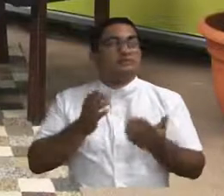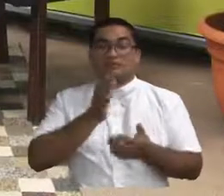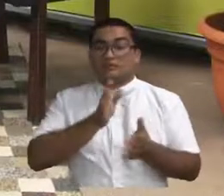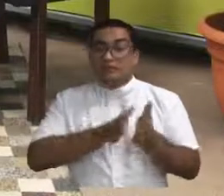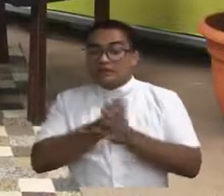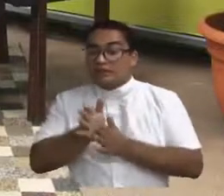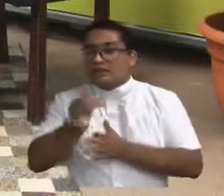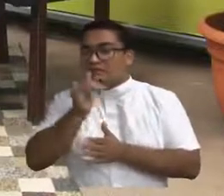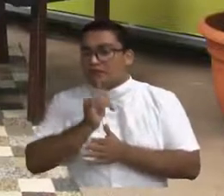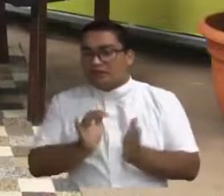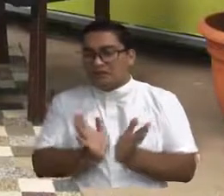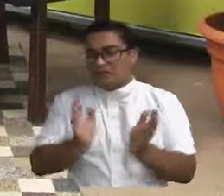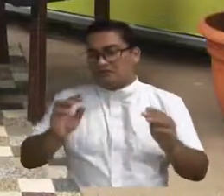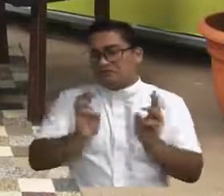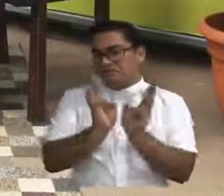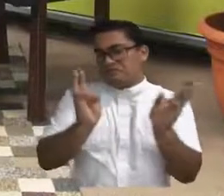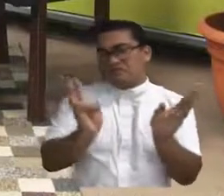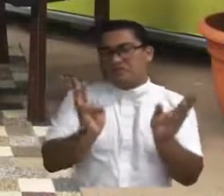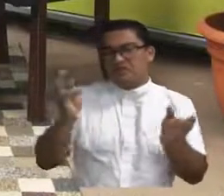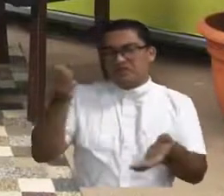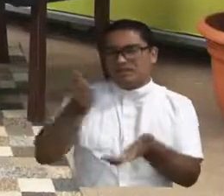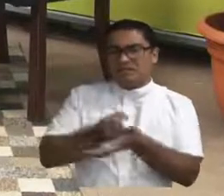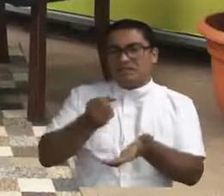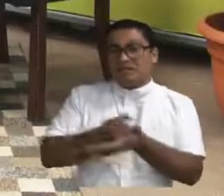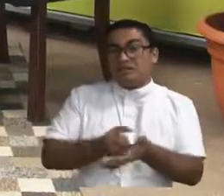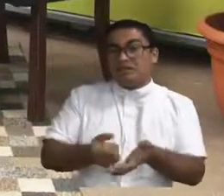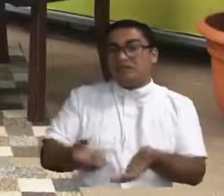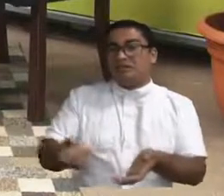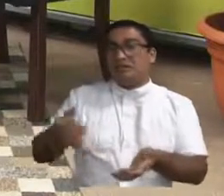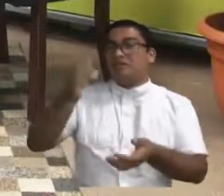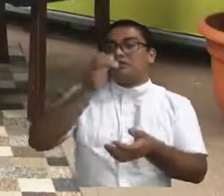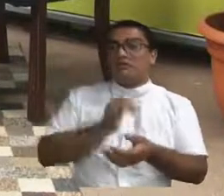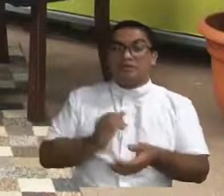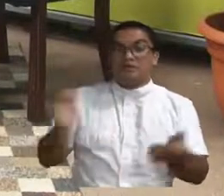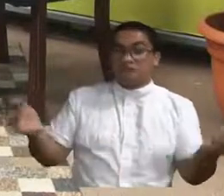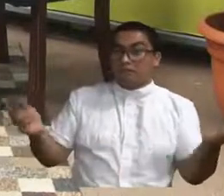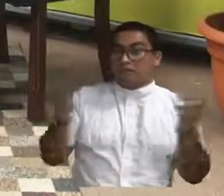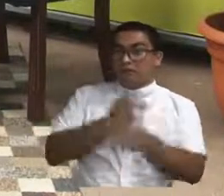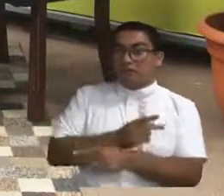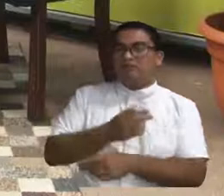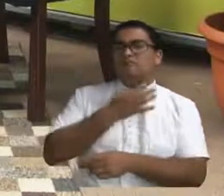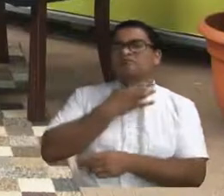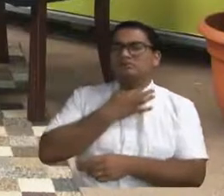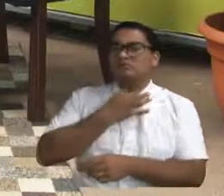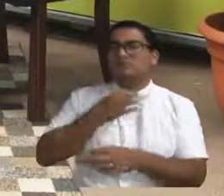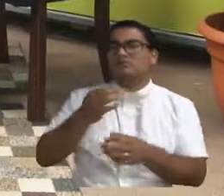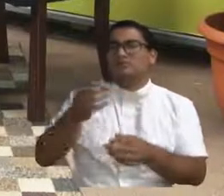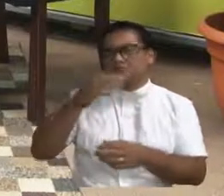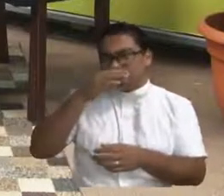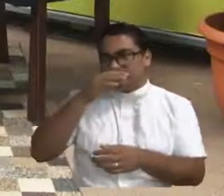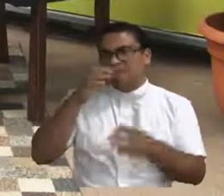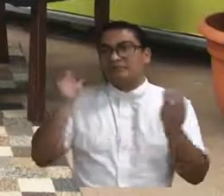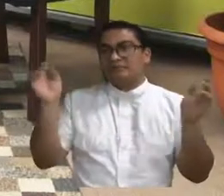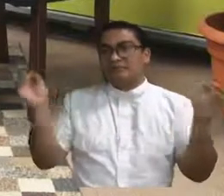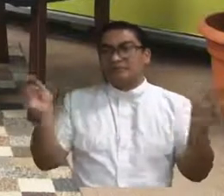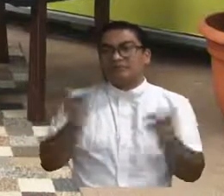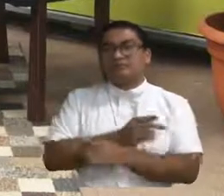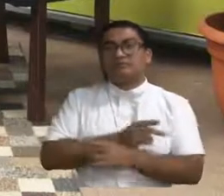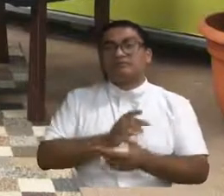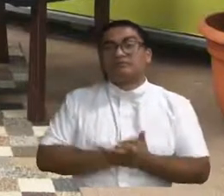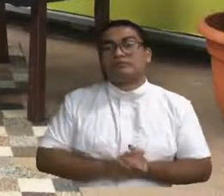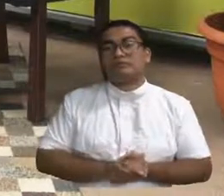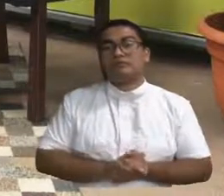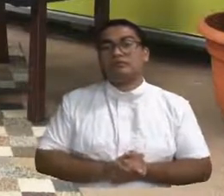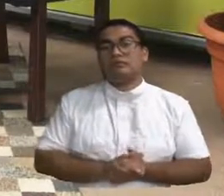cosas heladas, cosas frescas, porque va a empeorar. O sea, si el niño anda con resfriado, el niño no puede tomar refresco de piña. No